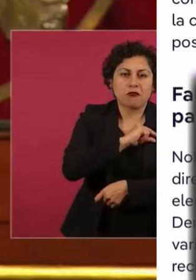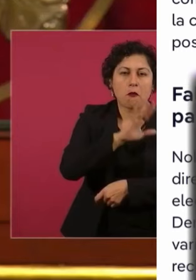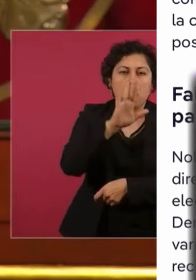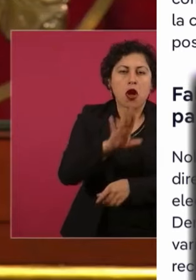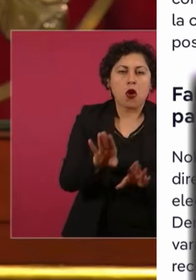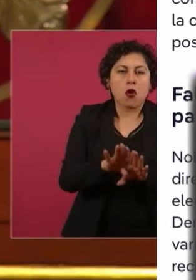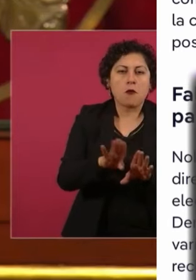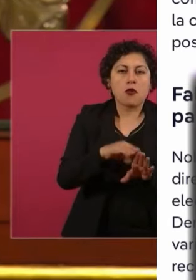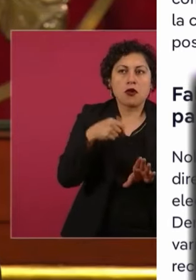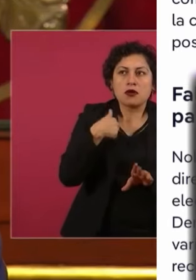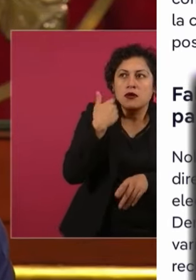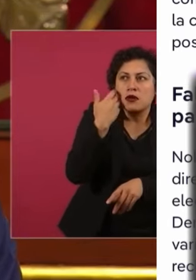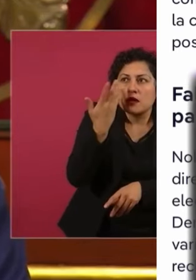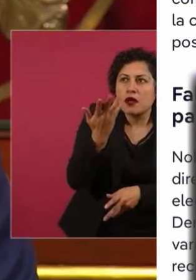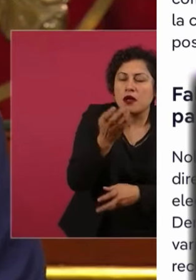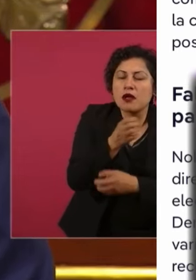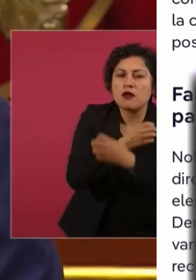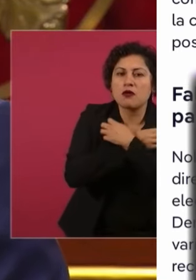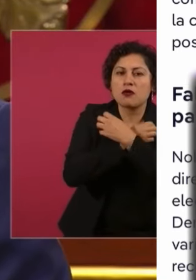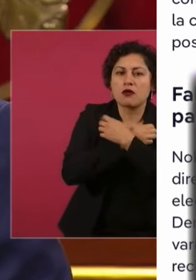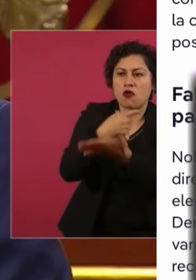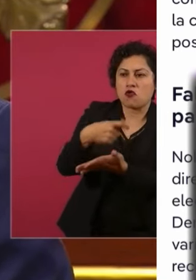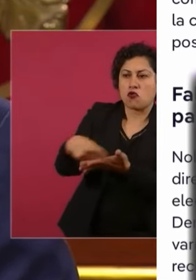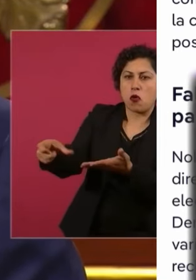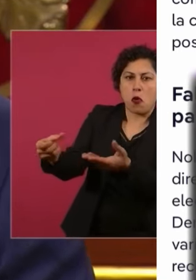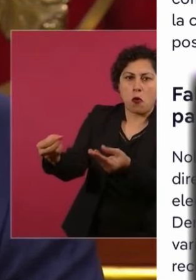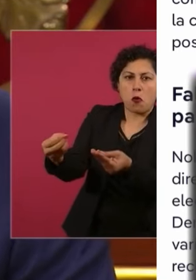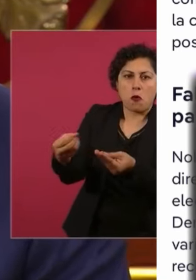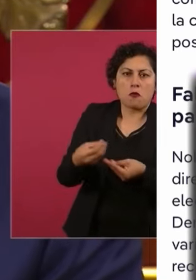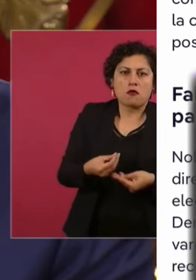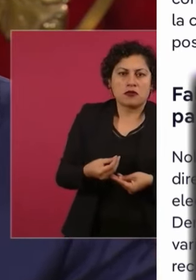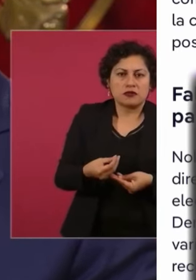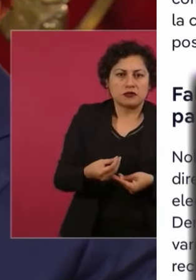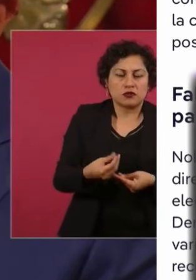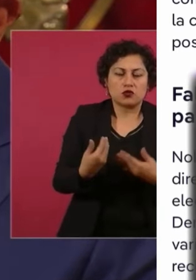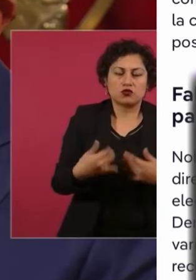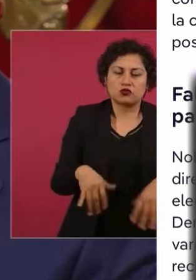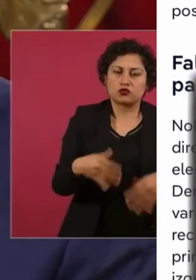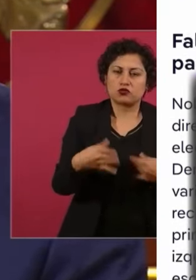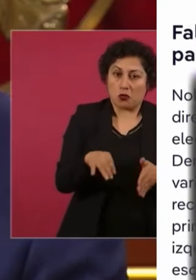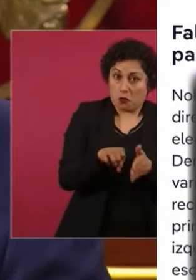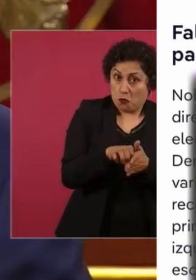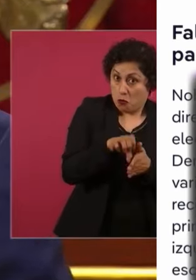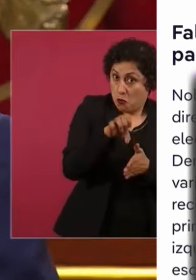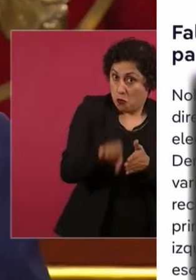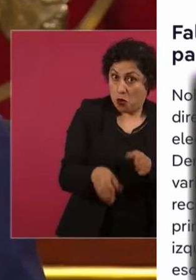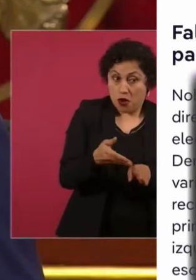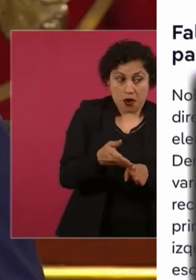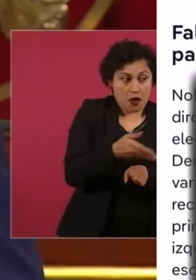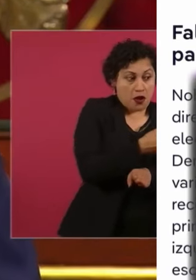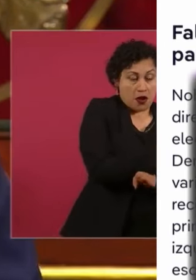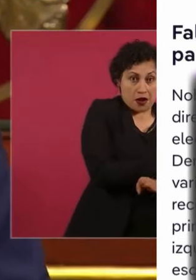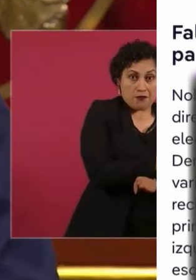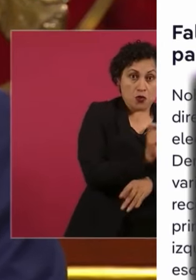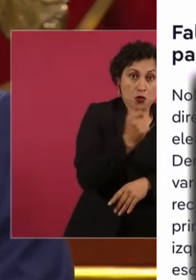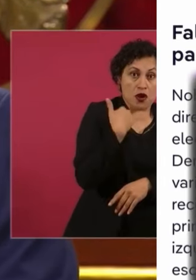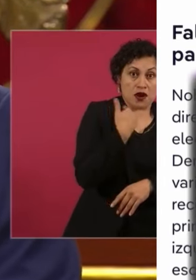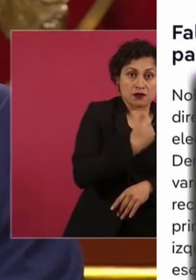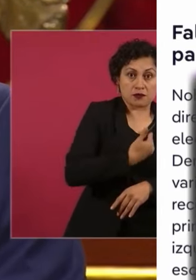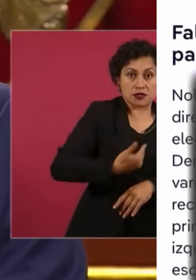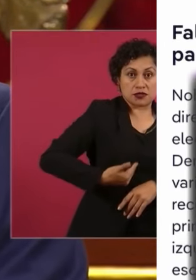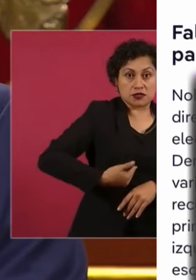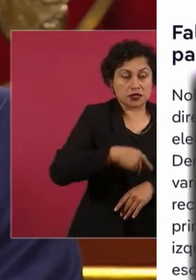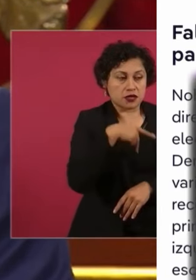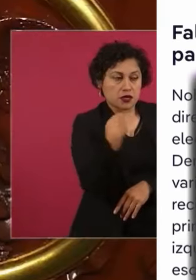más rico del país, que se presentó 5 veces en las elecciones presidenciales y las 5 fracasó. Su hijo lo logró ahora